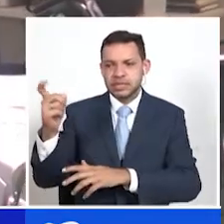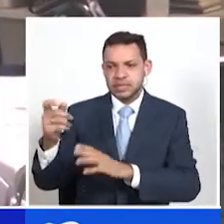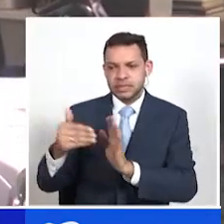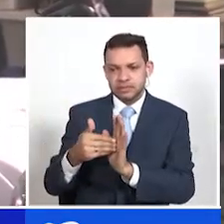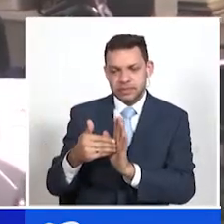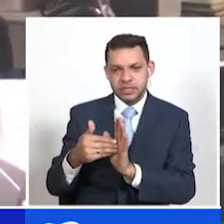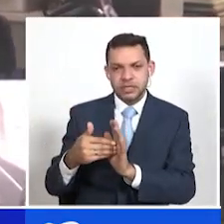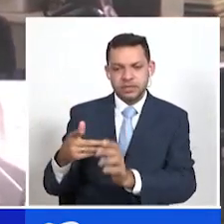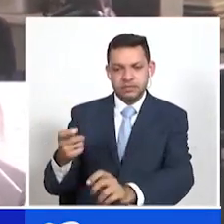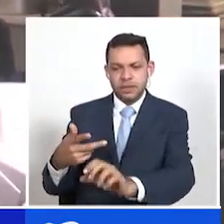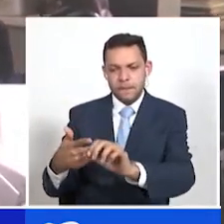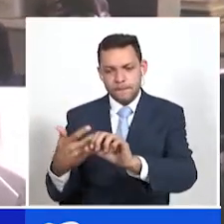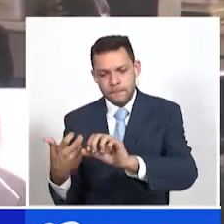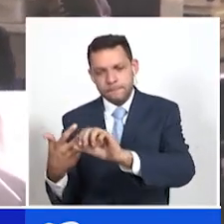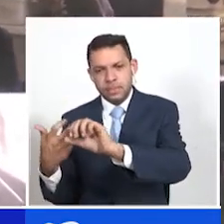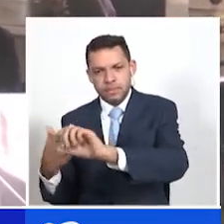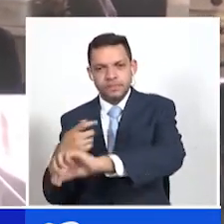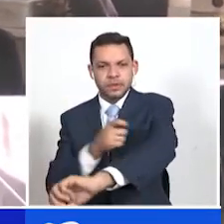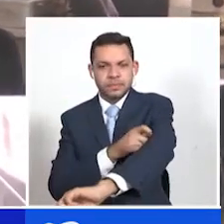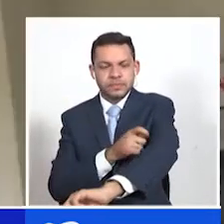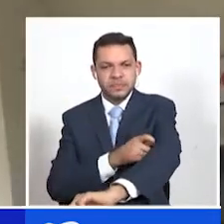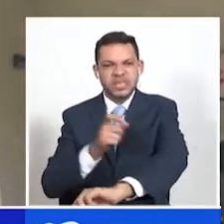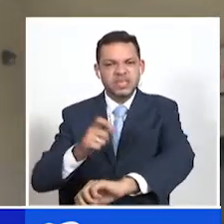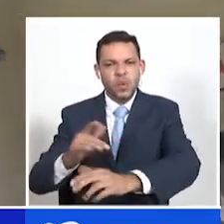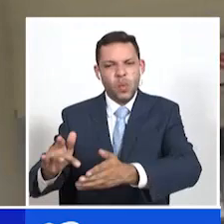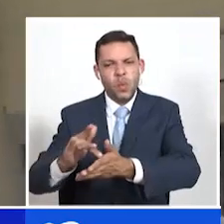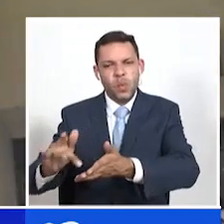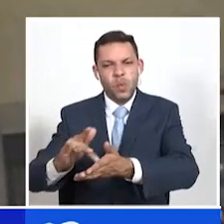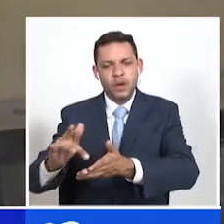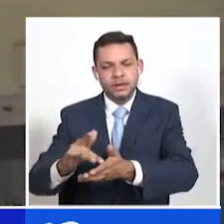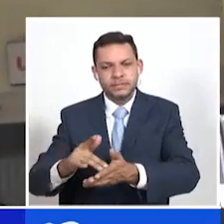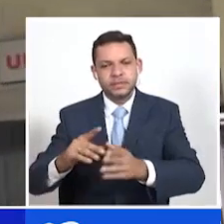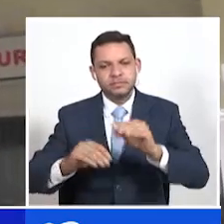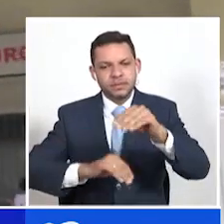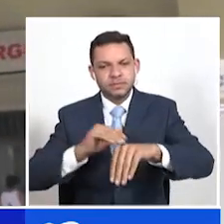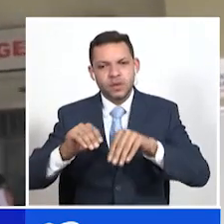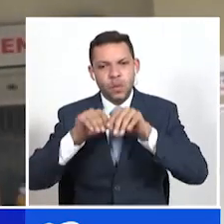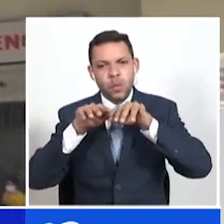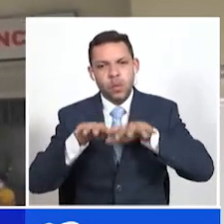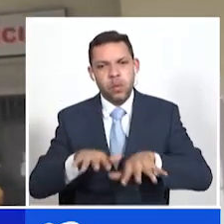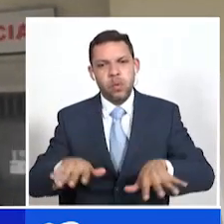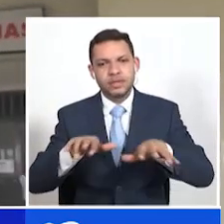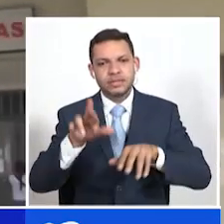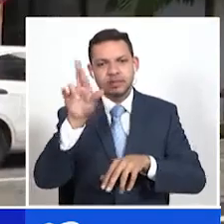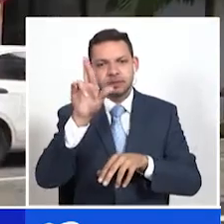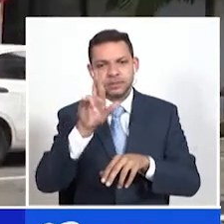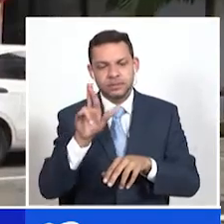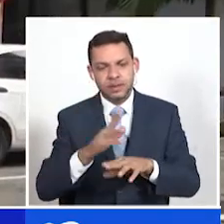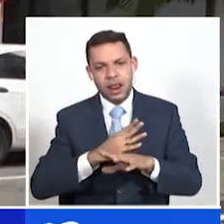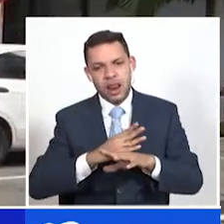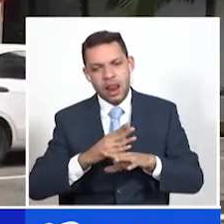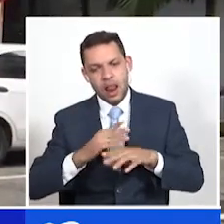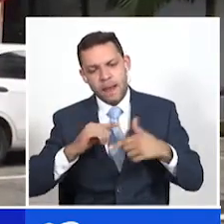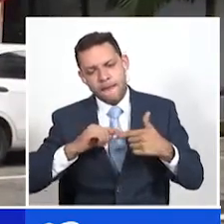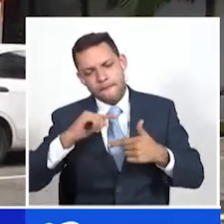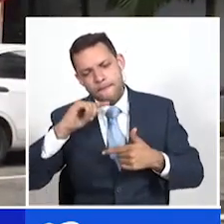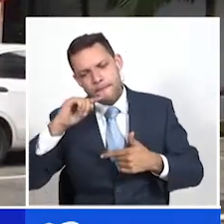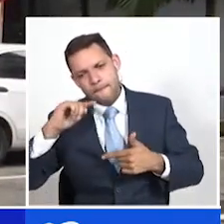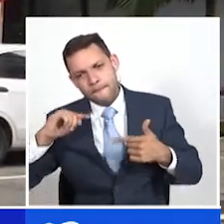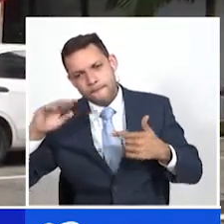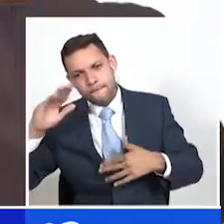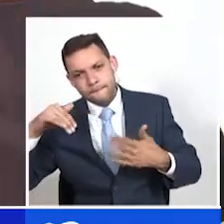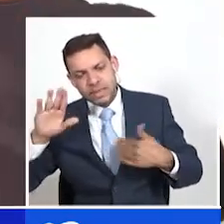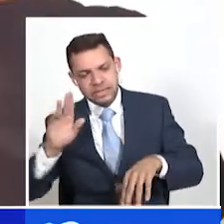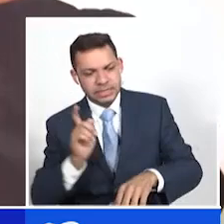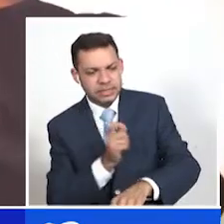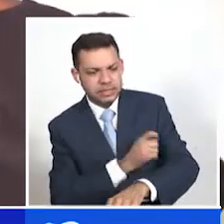dosis. Las autoridades buscan acelerar la vacunación contra la COVID-19 en una etapa en la que Risaralda se acerca a su tercer pico de pandemia. En la última